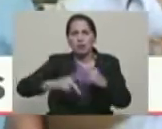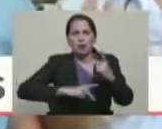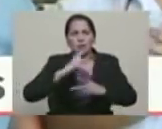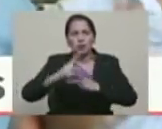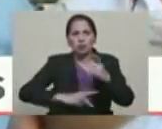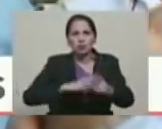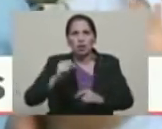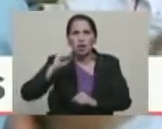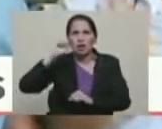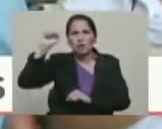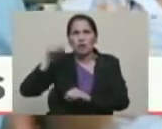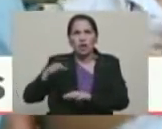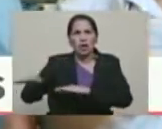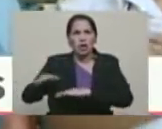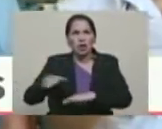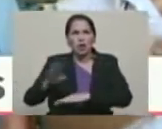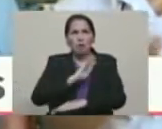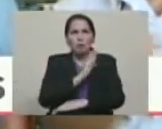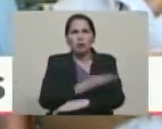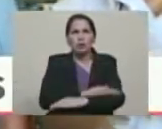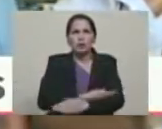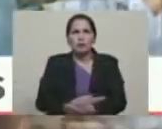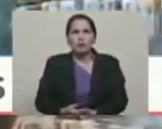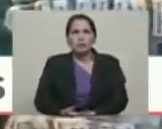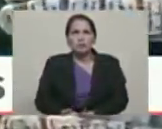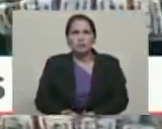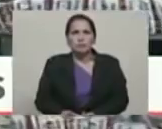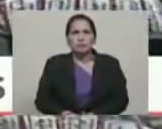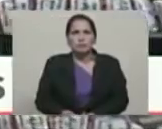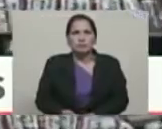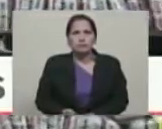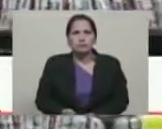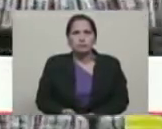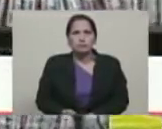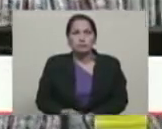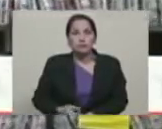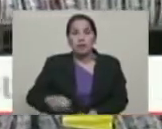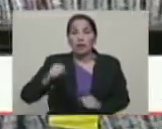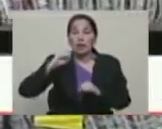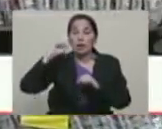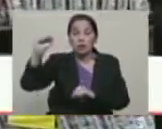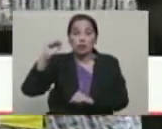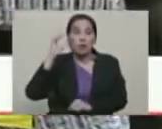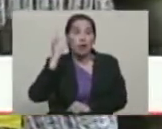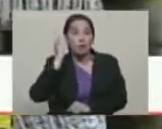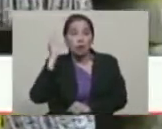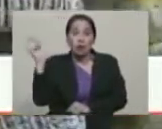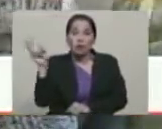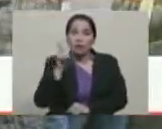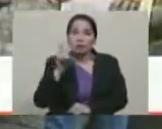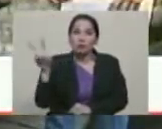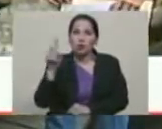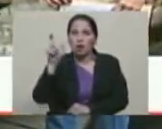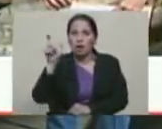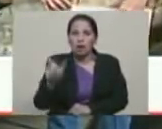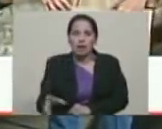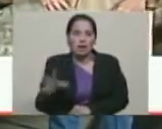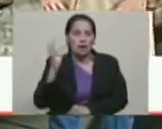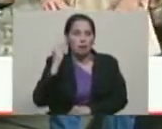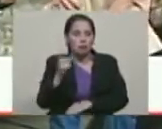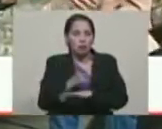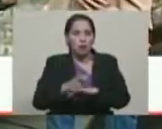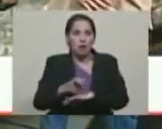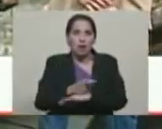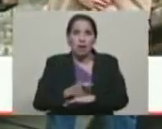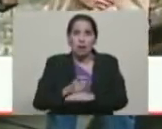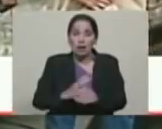viva Cojedes Potencia. Que viva la mujer venezolana, Margot, gobernadora,